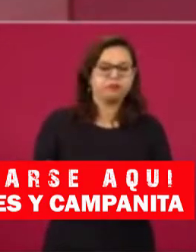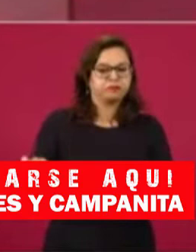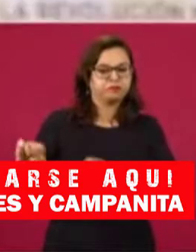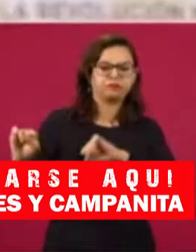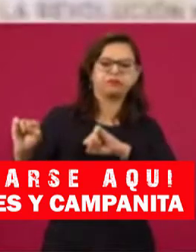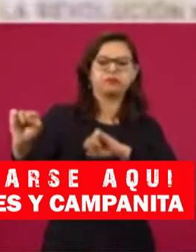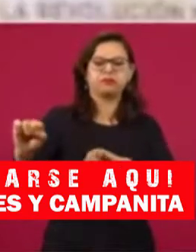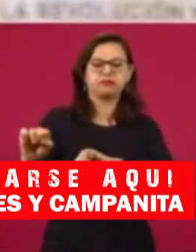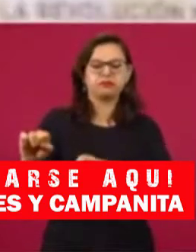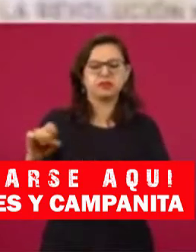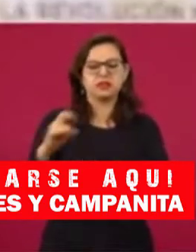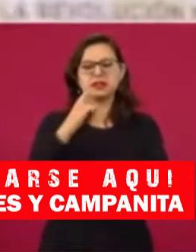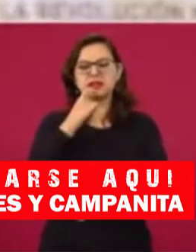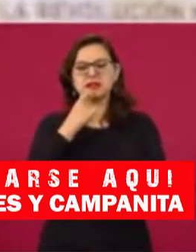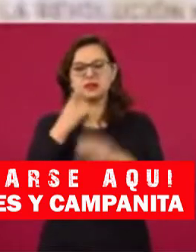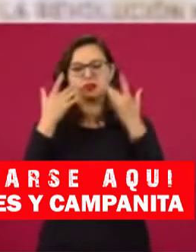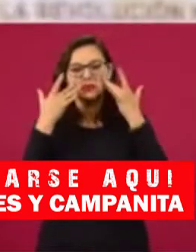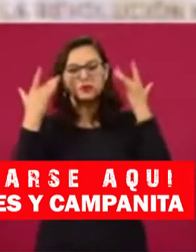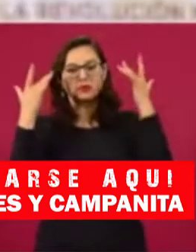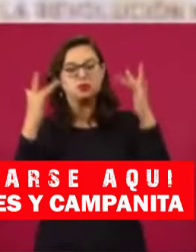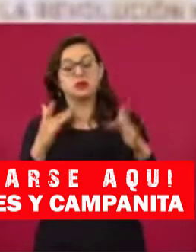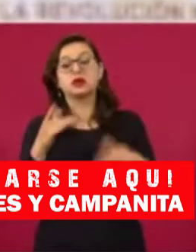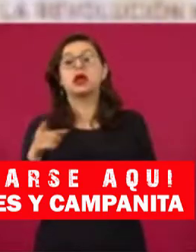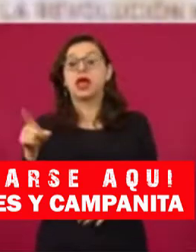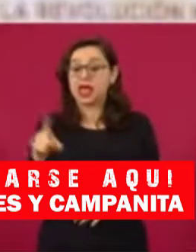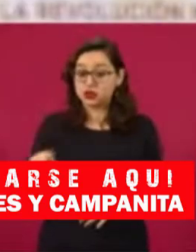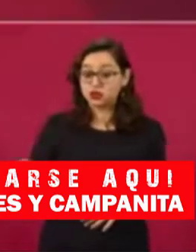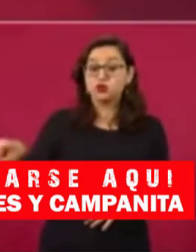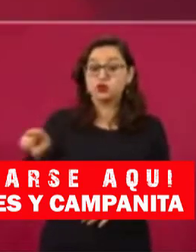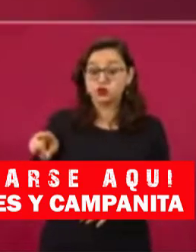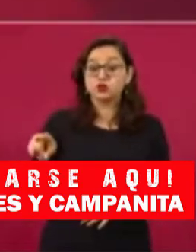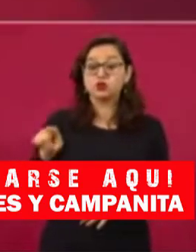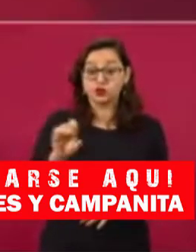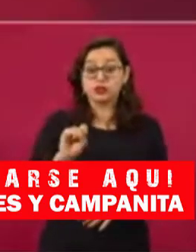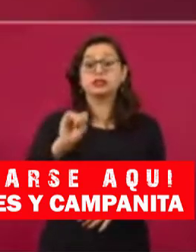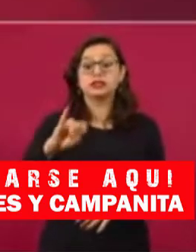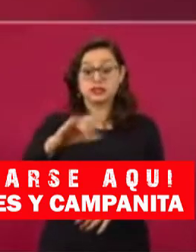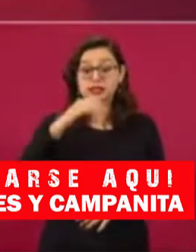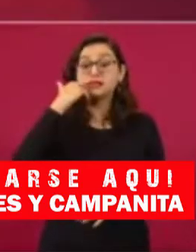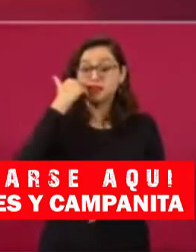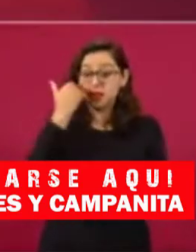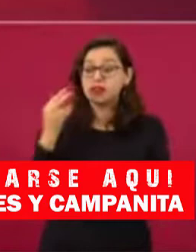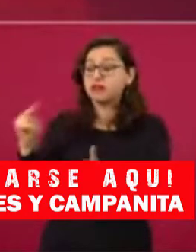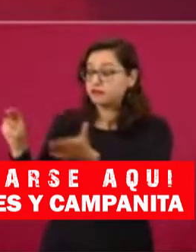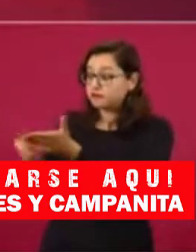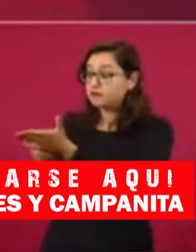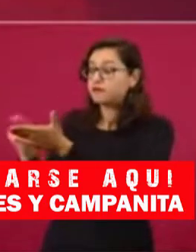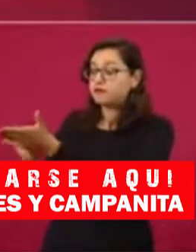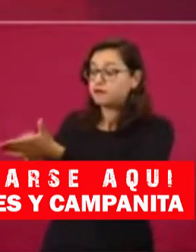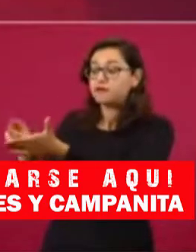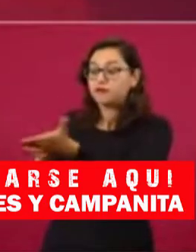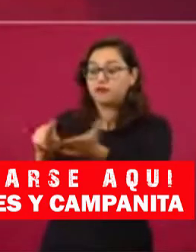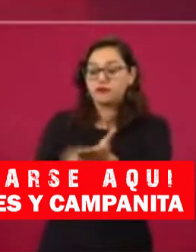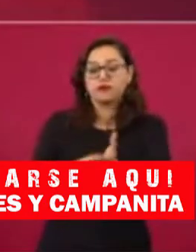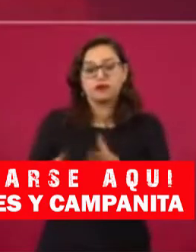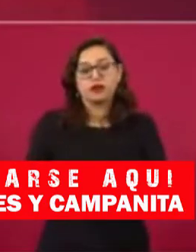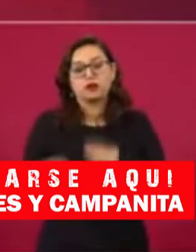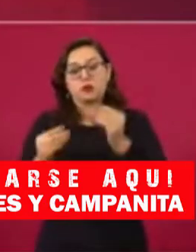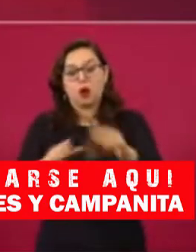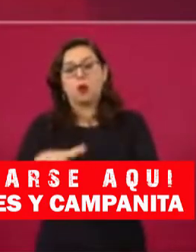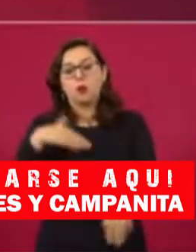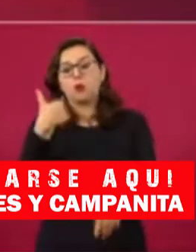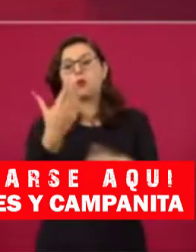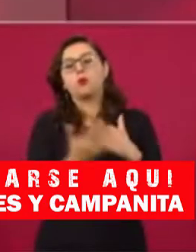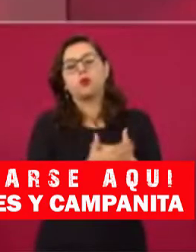renunciara. Ellos sí están recogiendo firmas, o recogieron firmas para la revocación